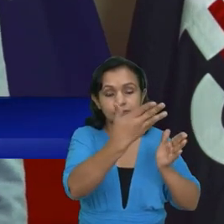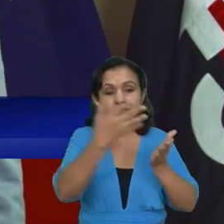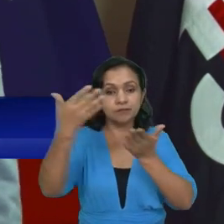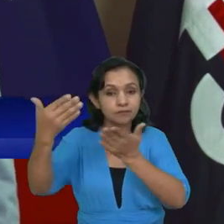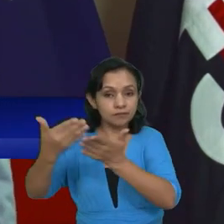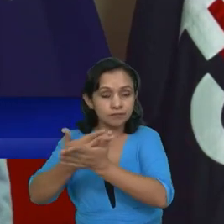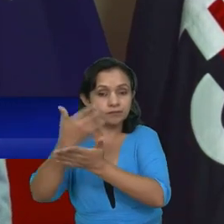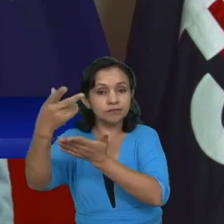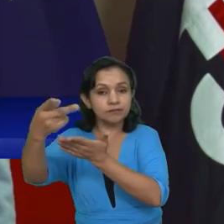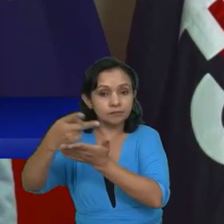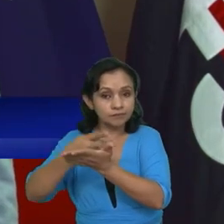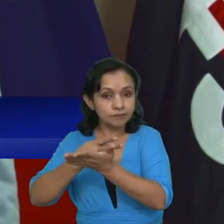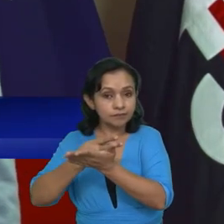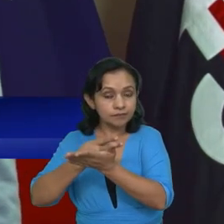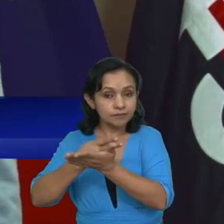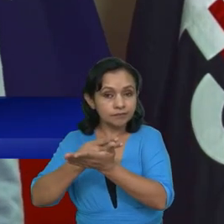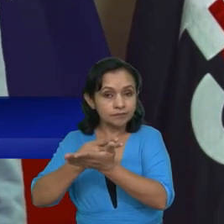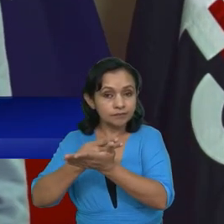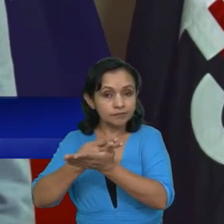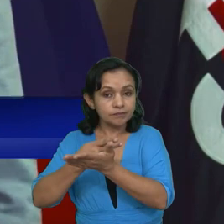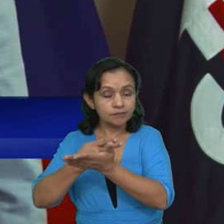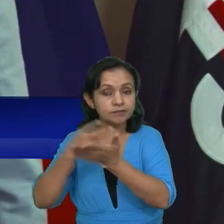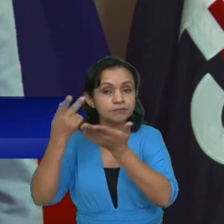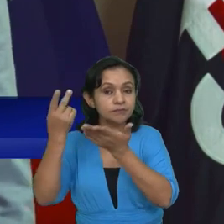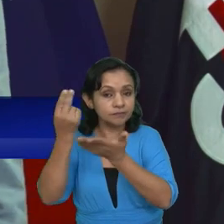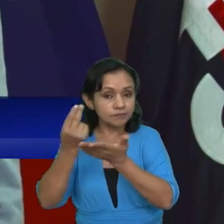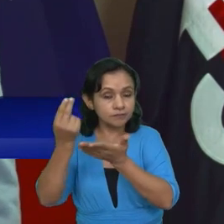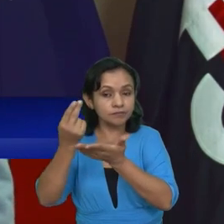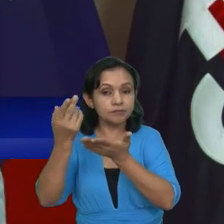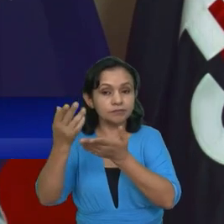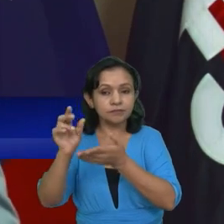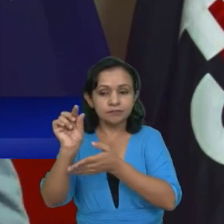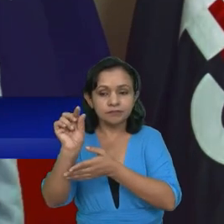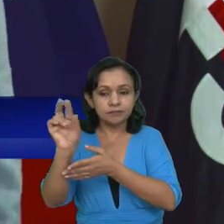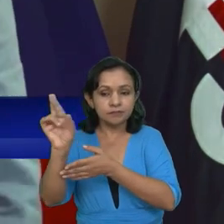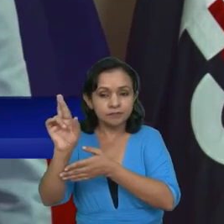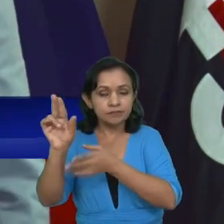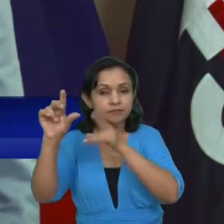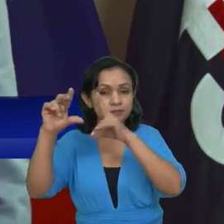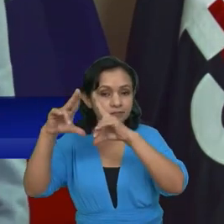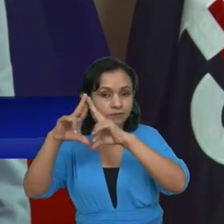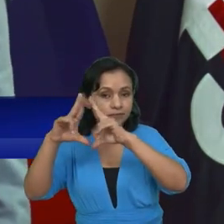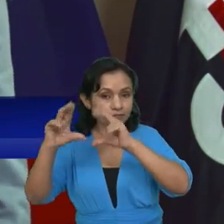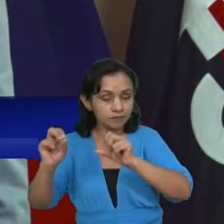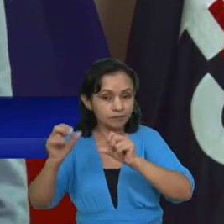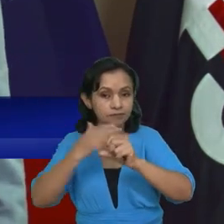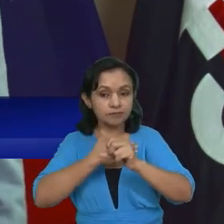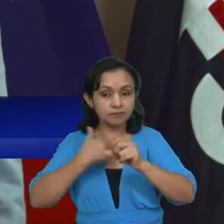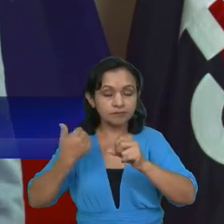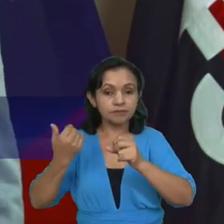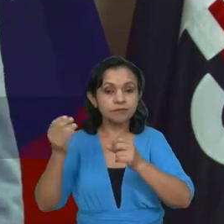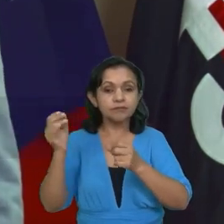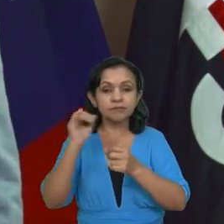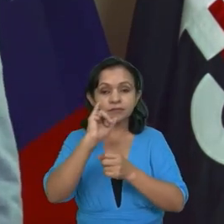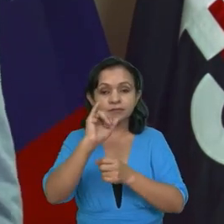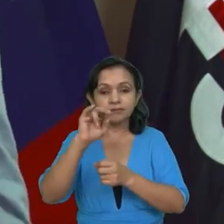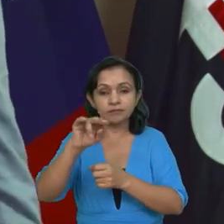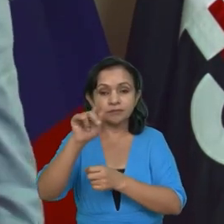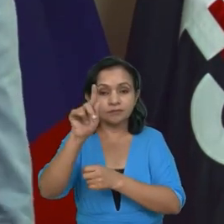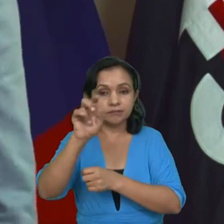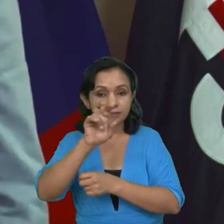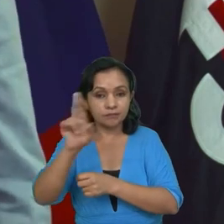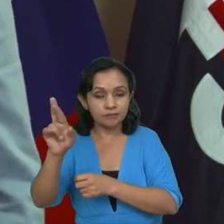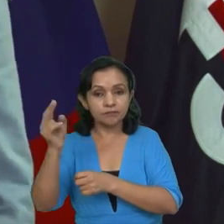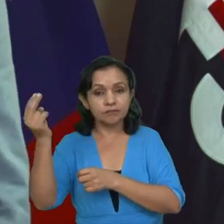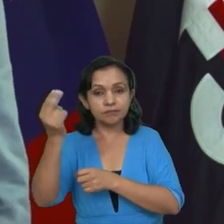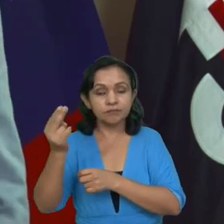tiene que ver con él la aplicación frijol mica con mejoramiento en las plataformas del ineter con el